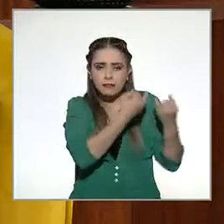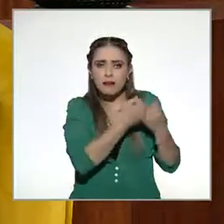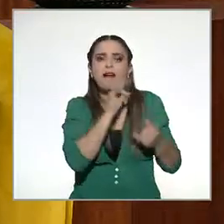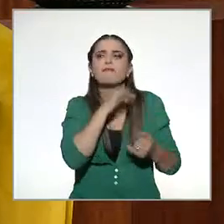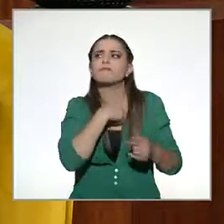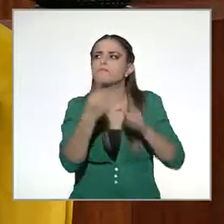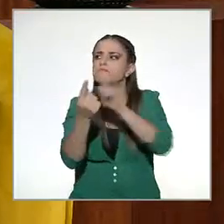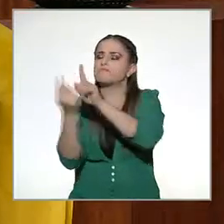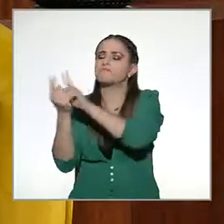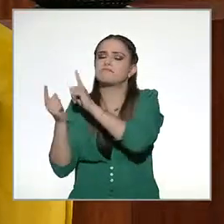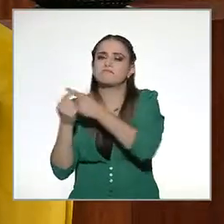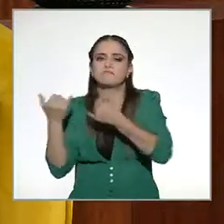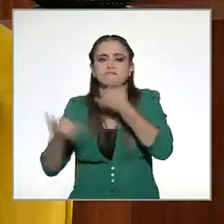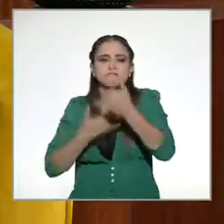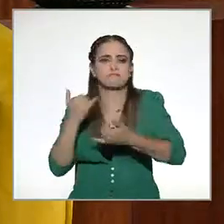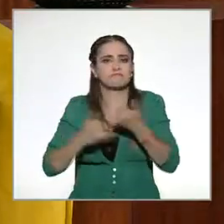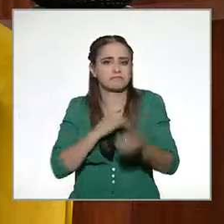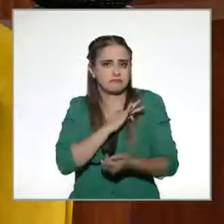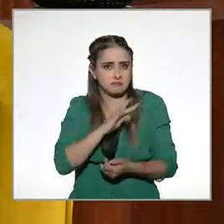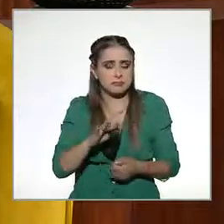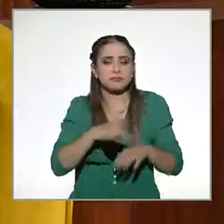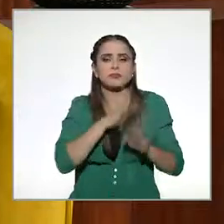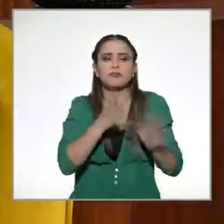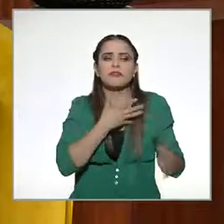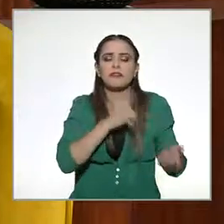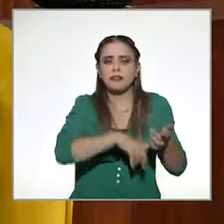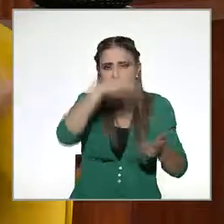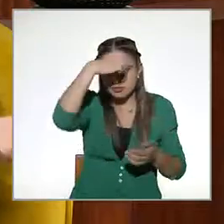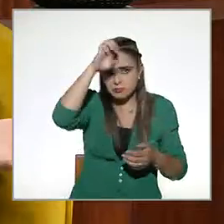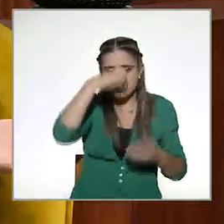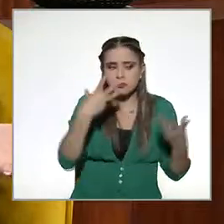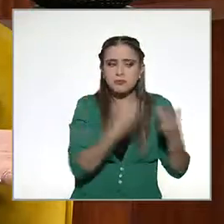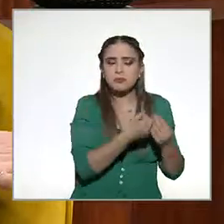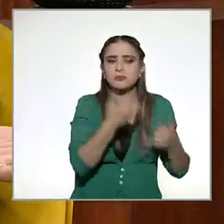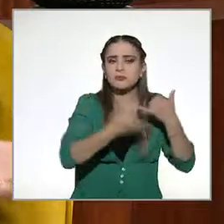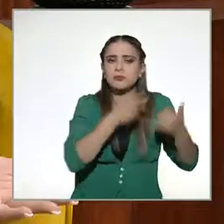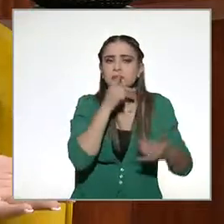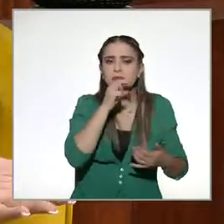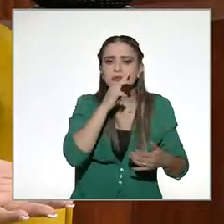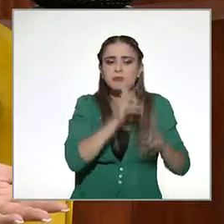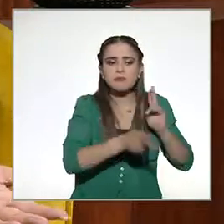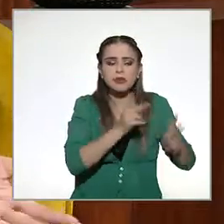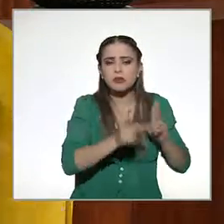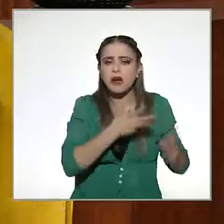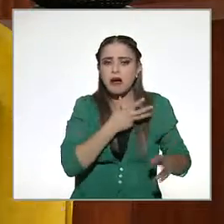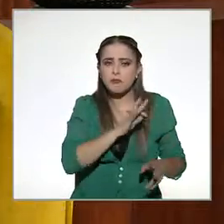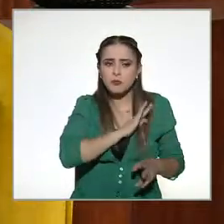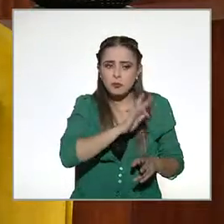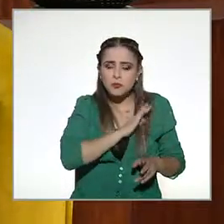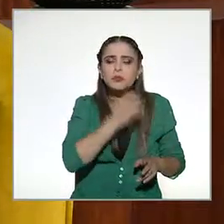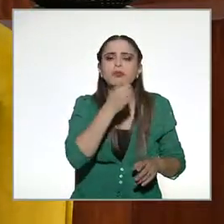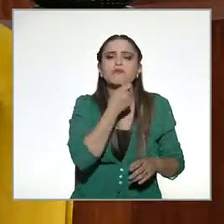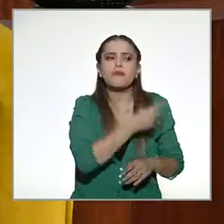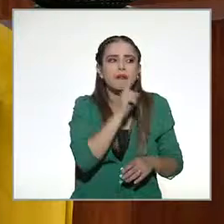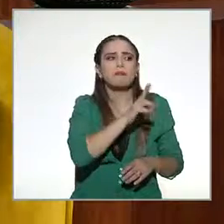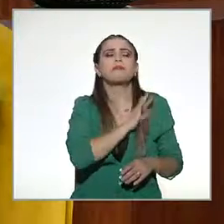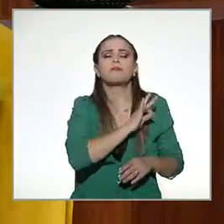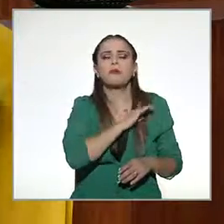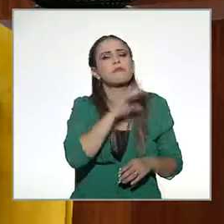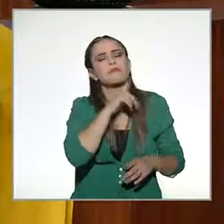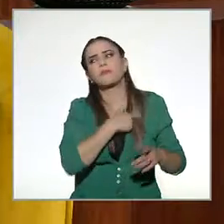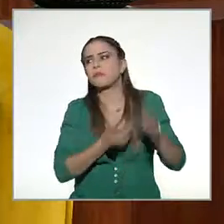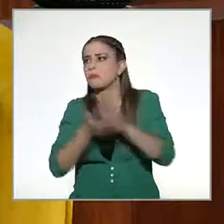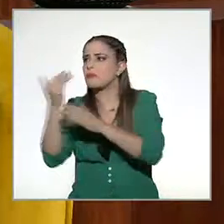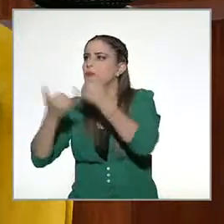en esa relación con sus padres, ¿no? Esas experiencias primeras, también después poder repetirlas con otros niños. Pero a veces hay padres que le dicen, pues